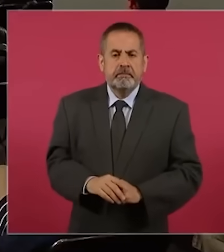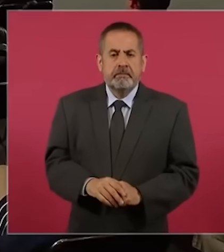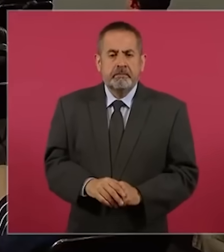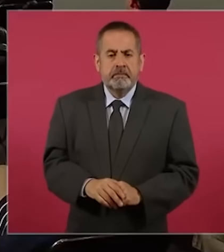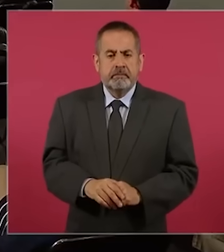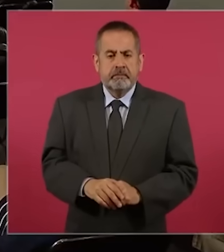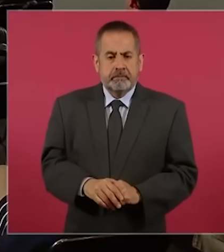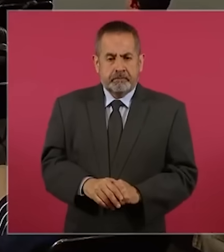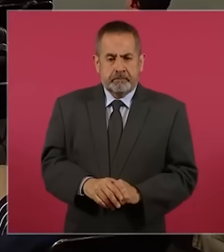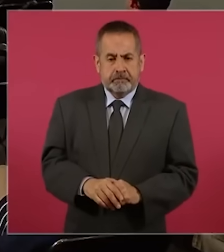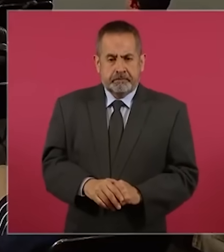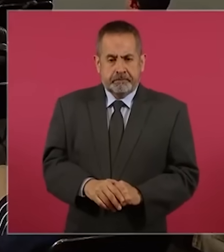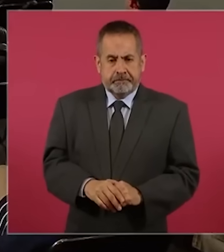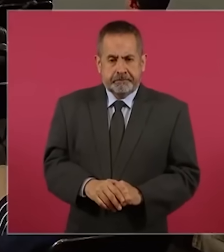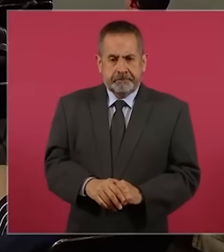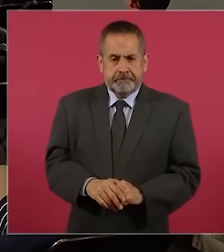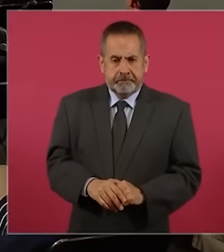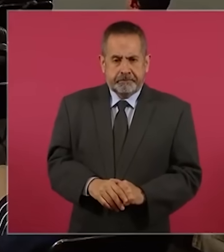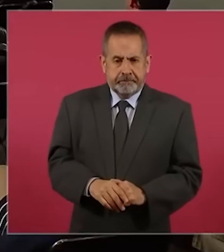él